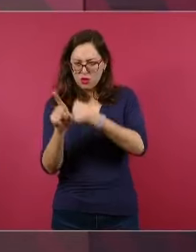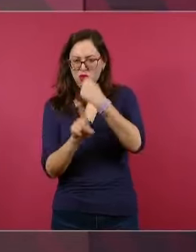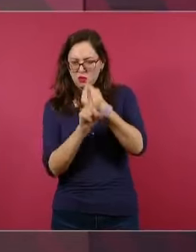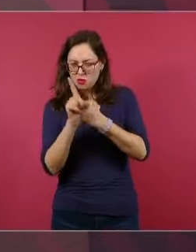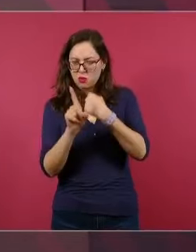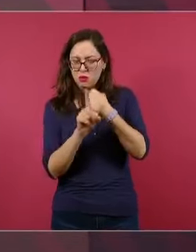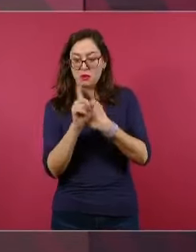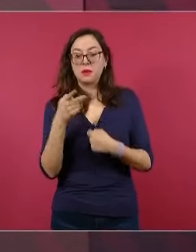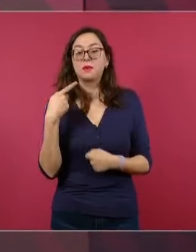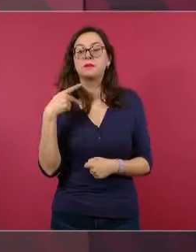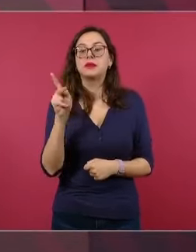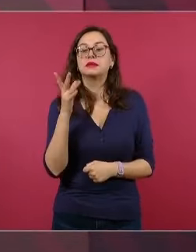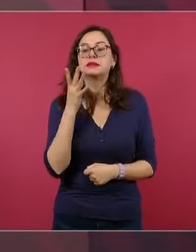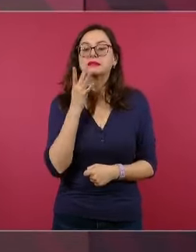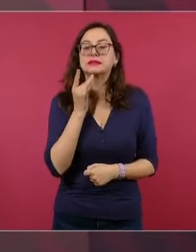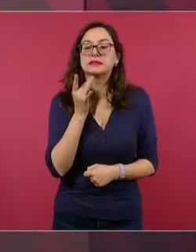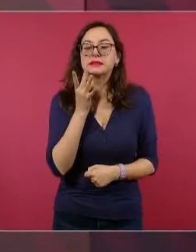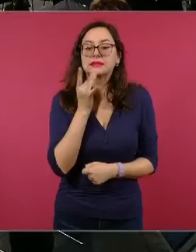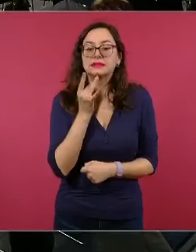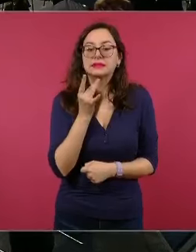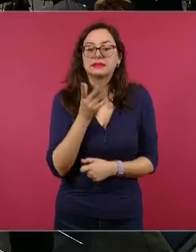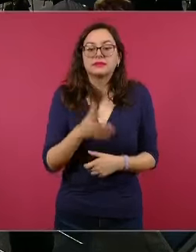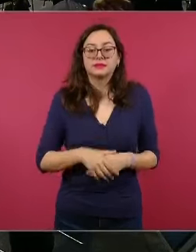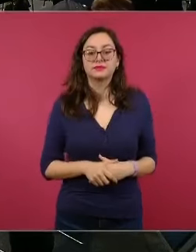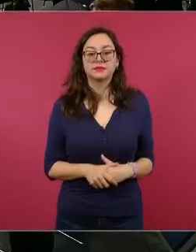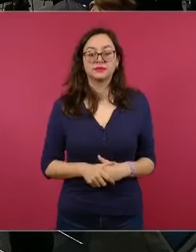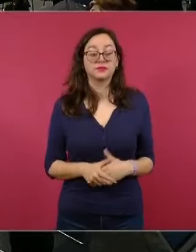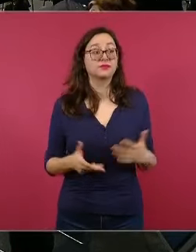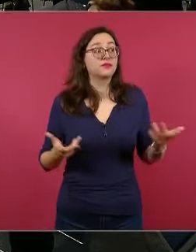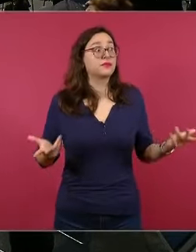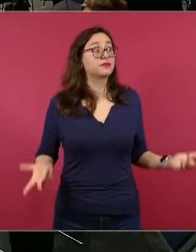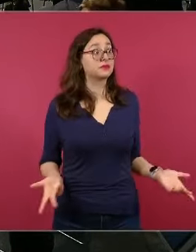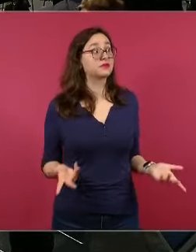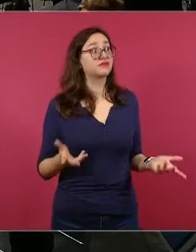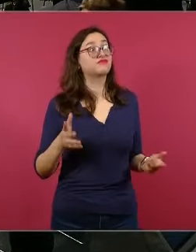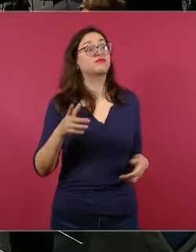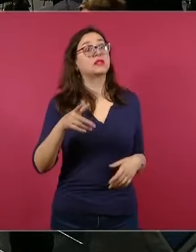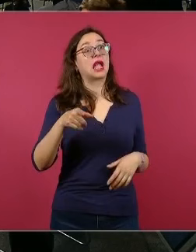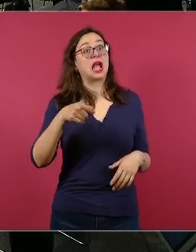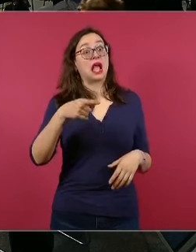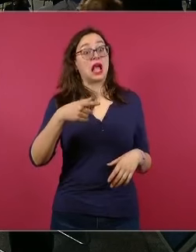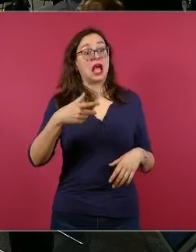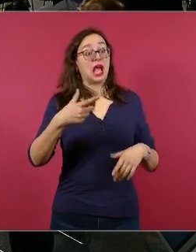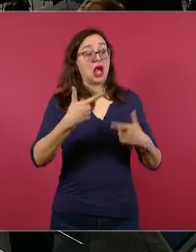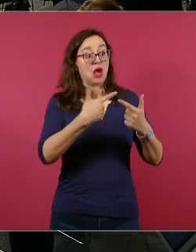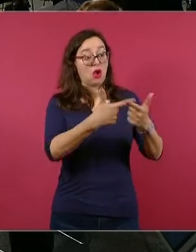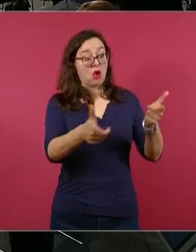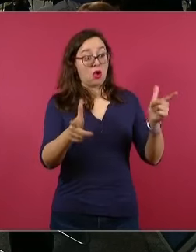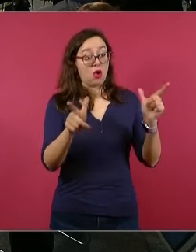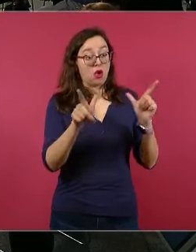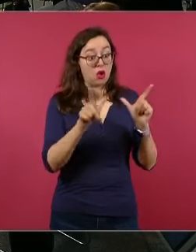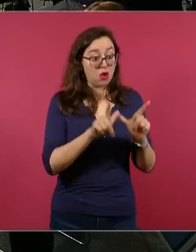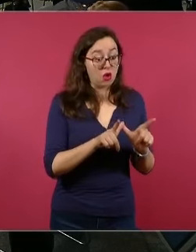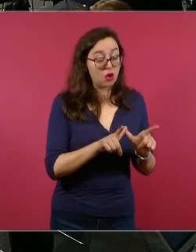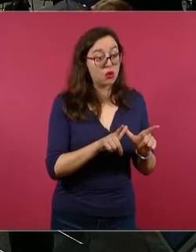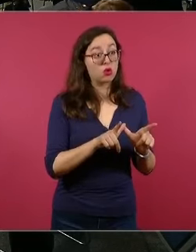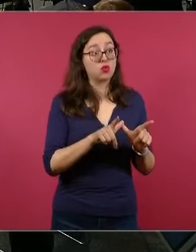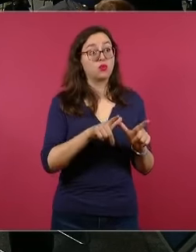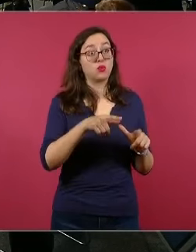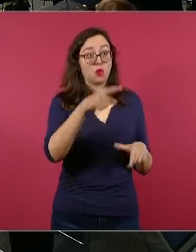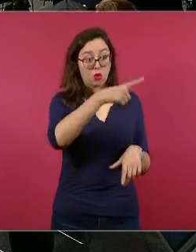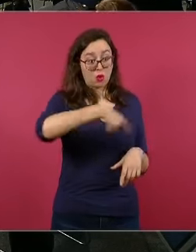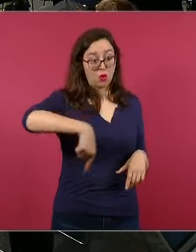menores fue por unas vellas que colocaron incluso los propios organizadores y que intentaron achacarle tanto al Gobierno Federal como al gobierno